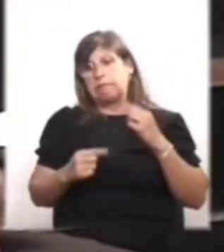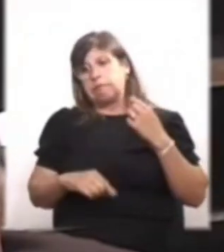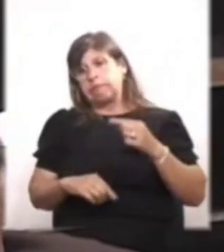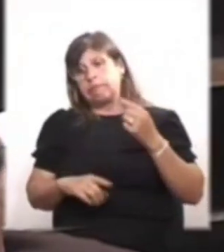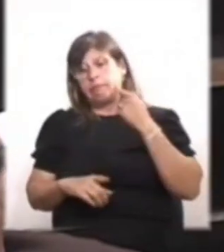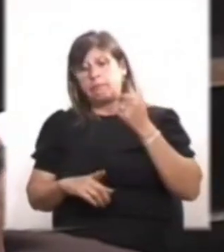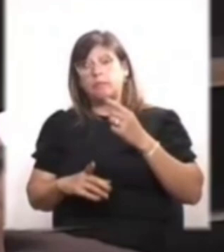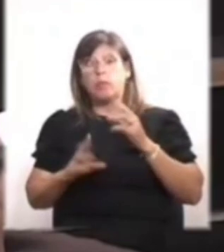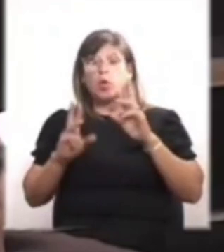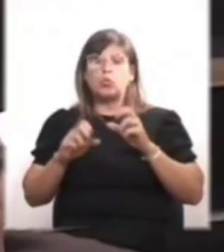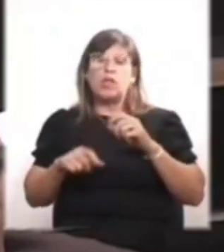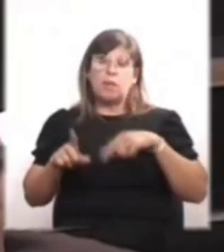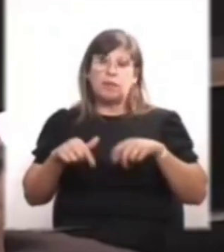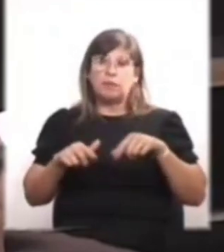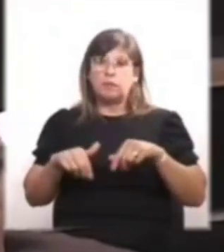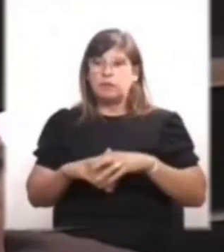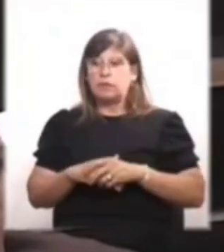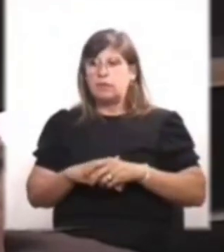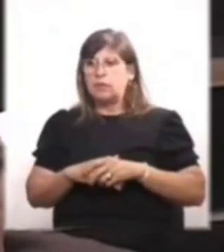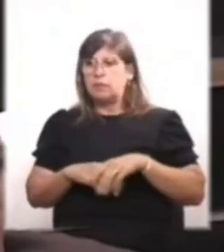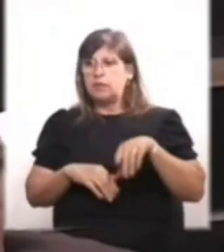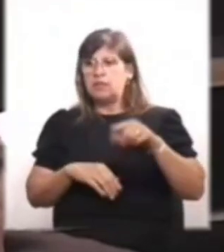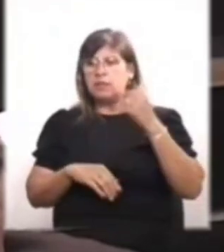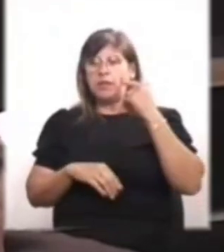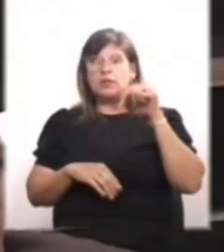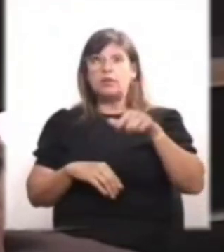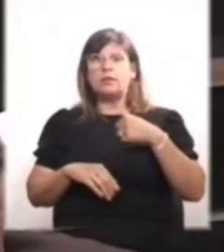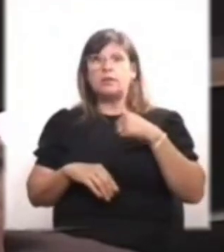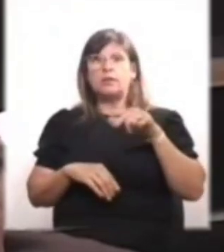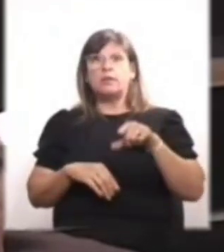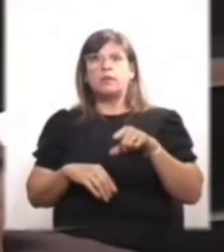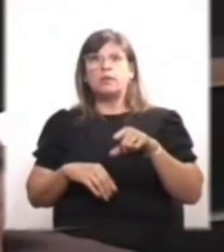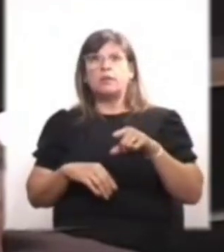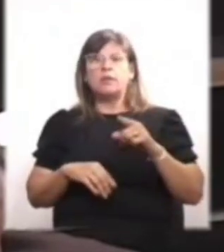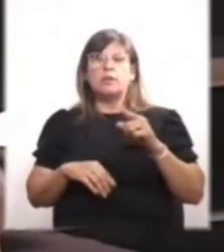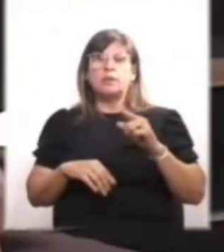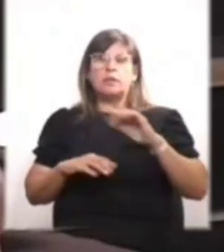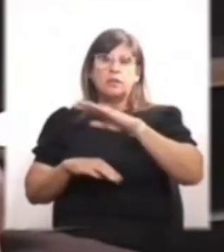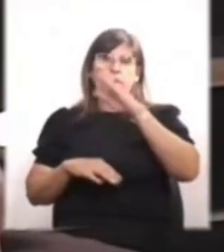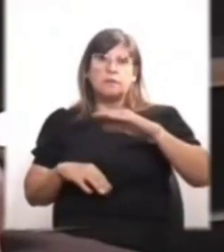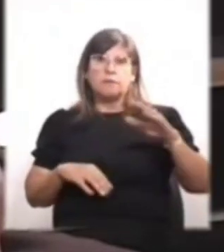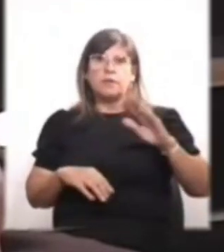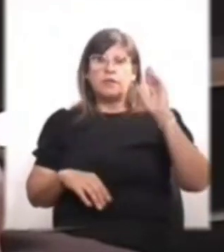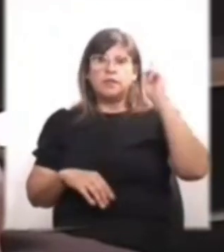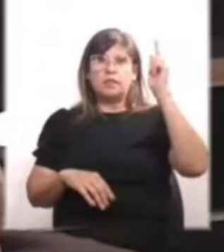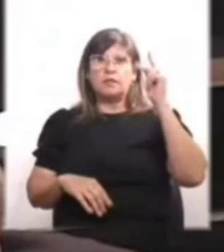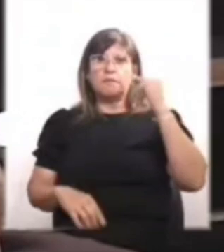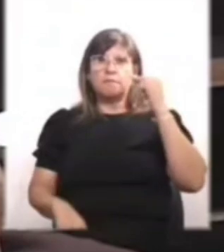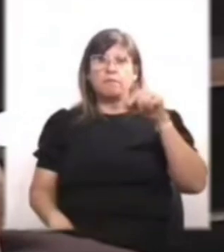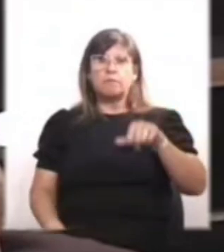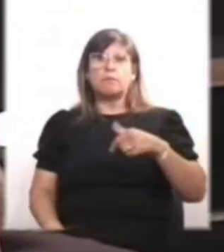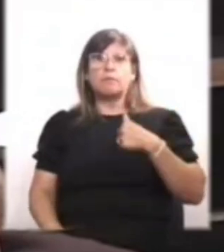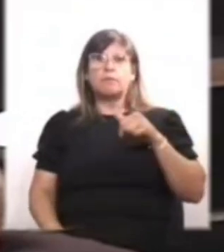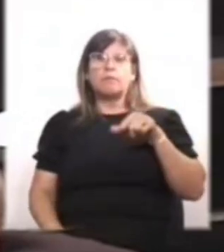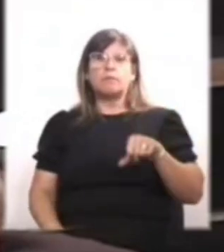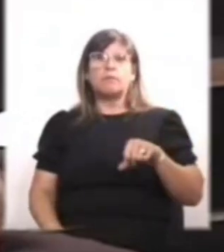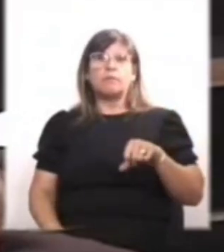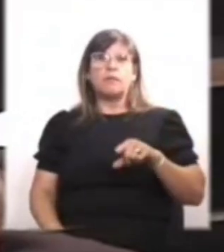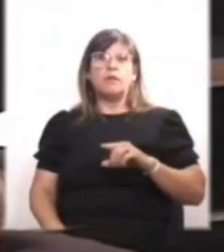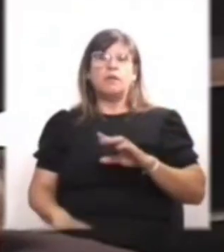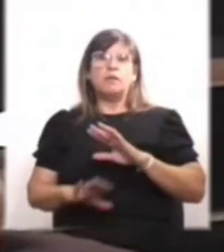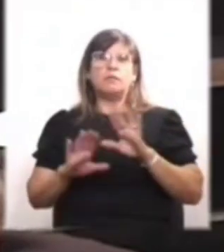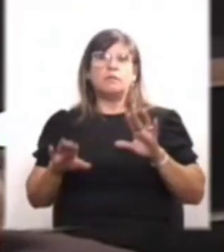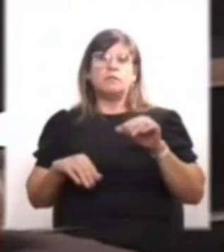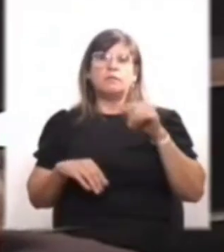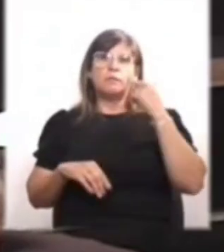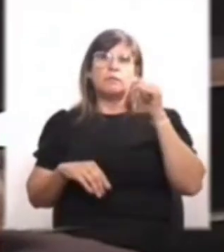de burocracia. La preocupación que nos plantean acá sobre los montes nativos es fantástica, dijo el presidente.